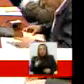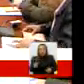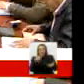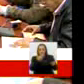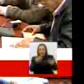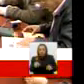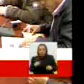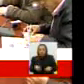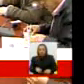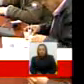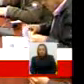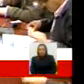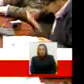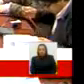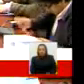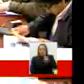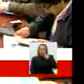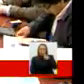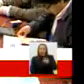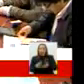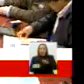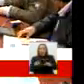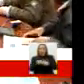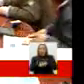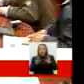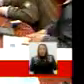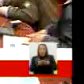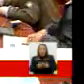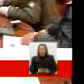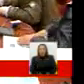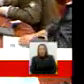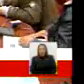invitados para conocer la organización y funciones del Parlamento Nacional.